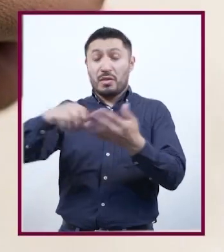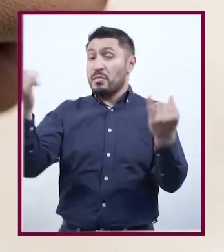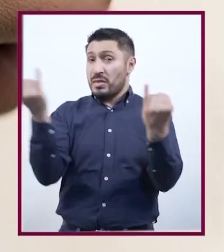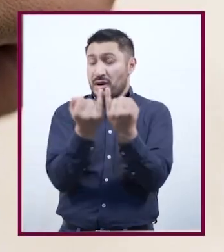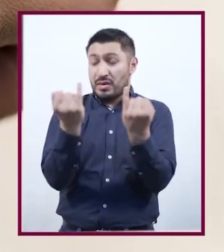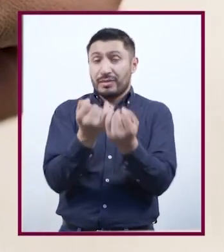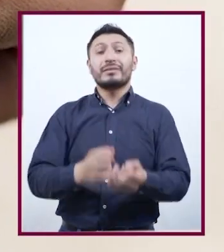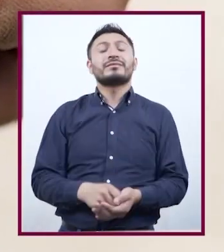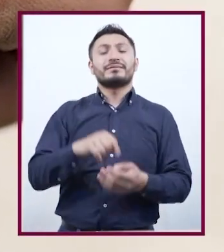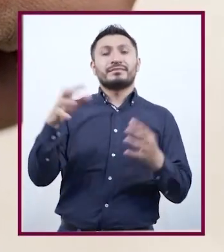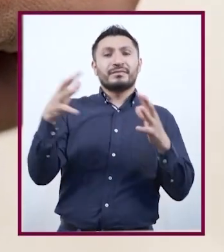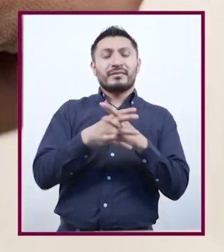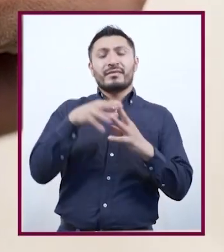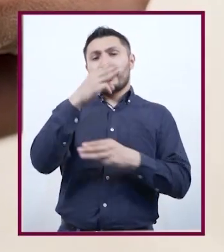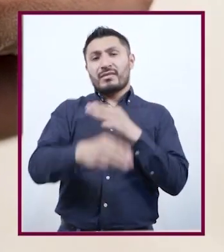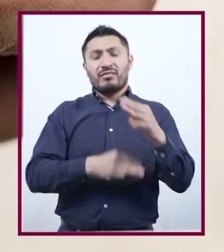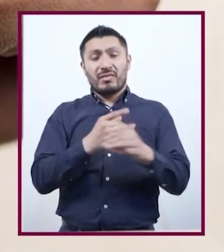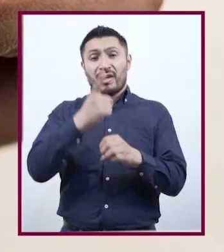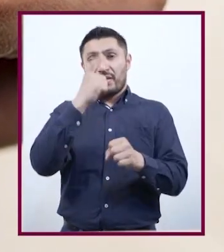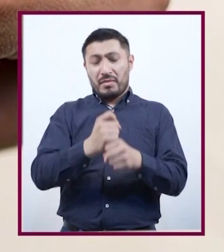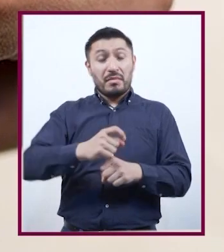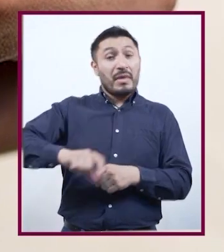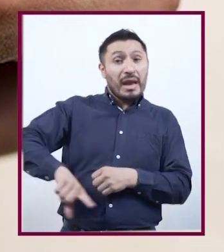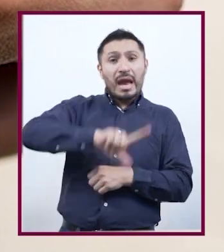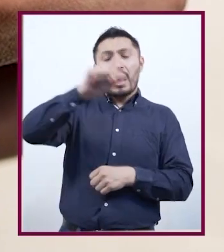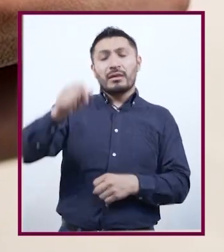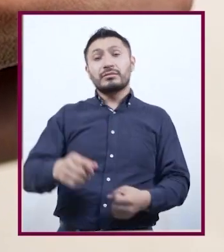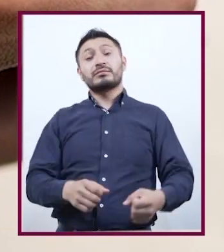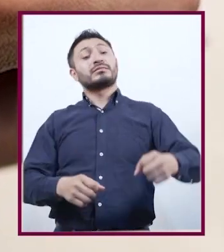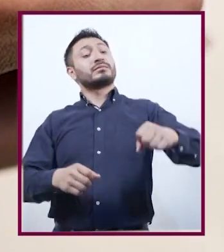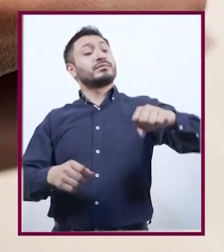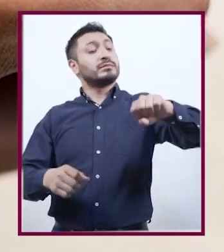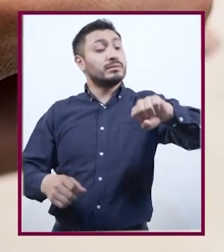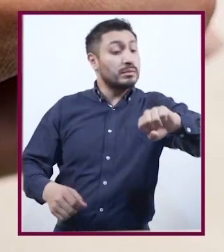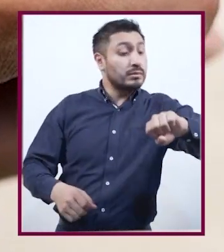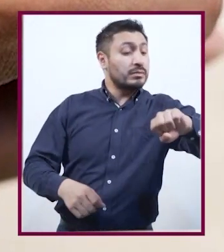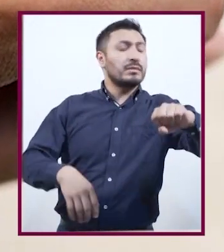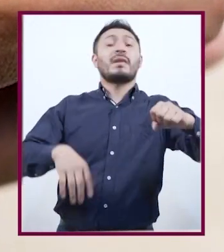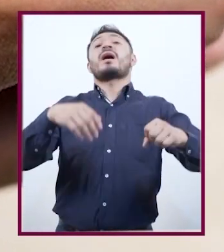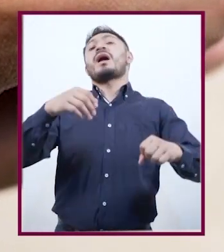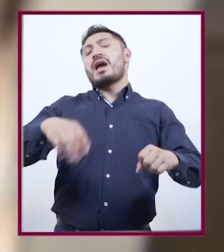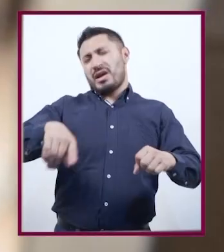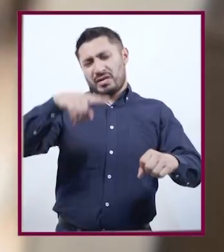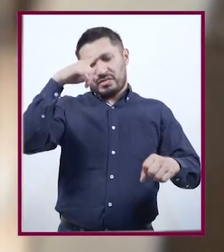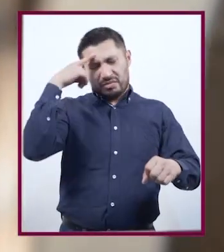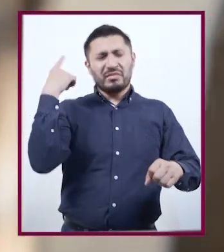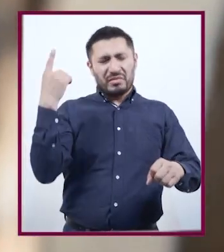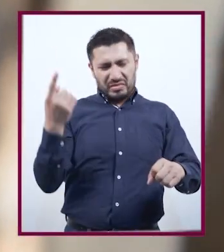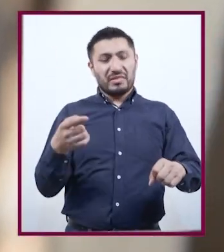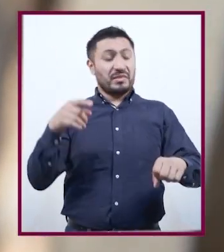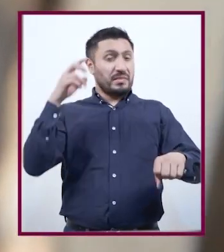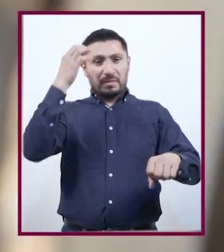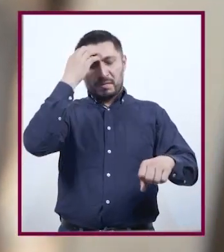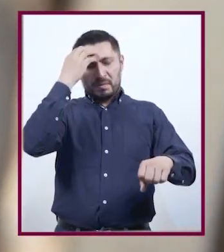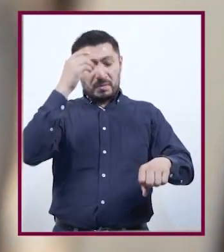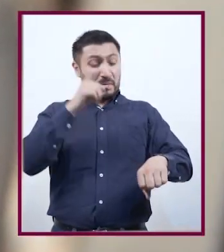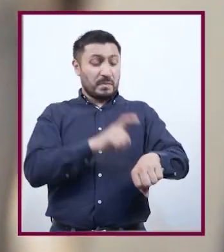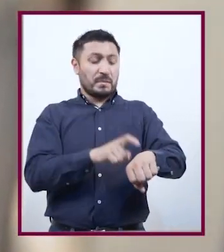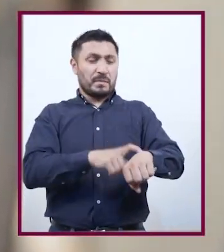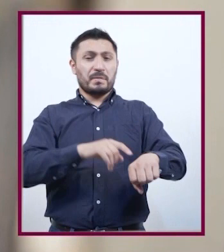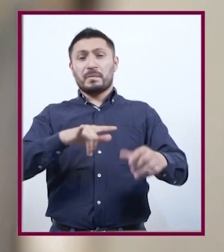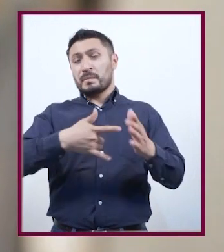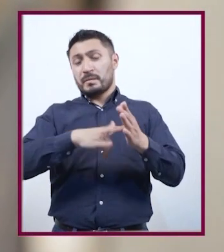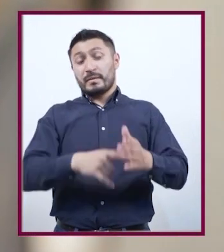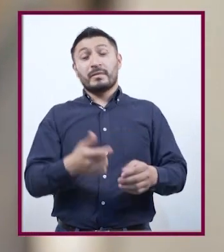posible. Después de la Primera Guerra Mundial, mirar hacia la muñeca del brazo se volvió la manera más común de conocer la hora.